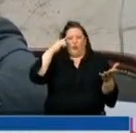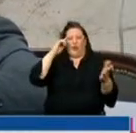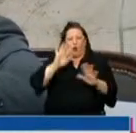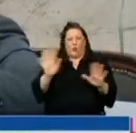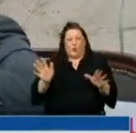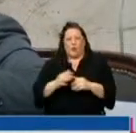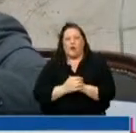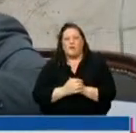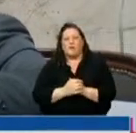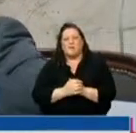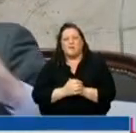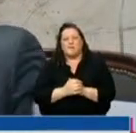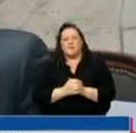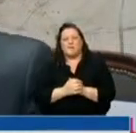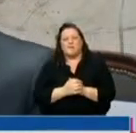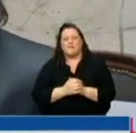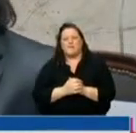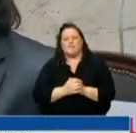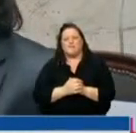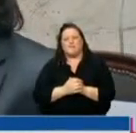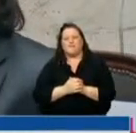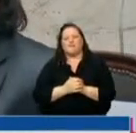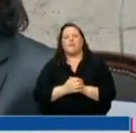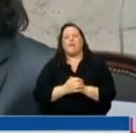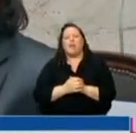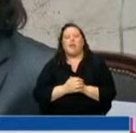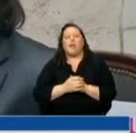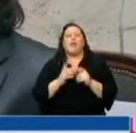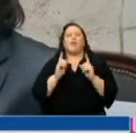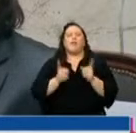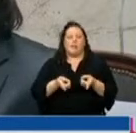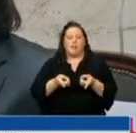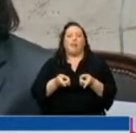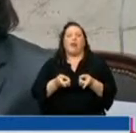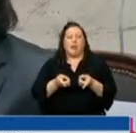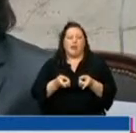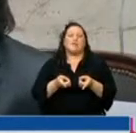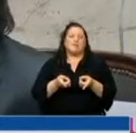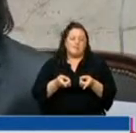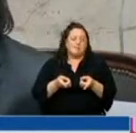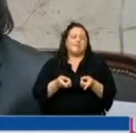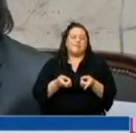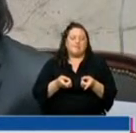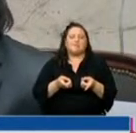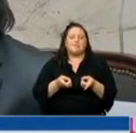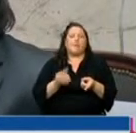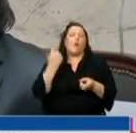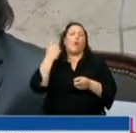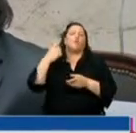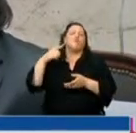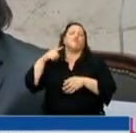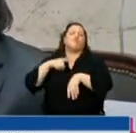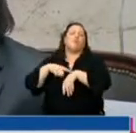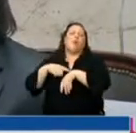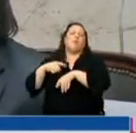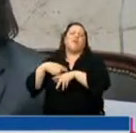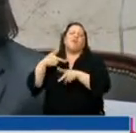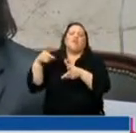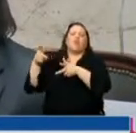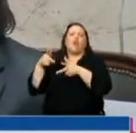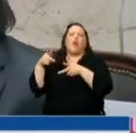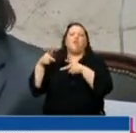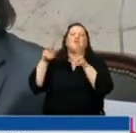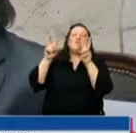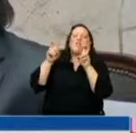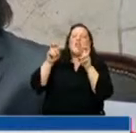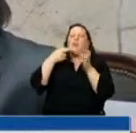posición no es la más cómoda es lindo siempre dar buenas noticias en el sentido de